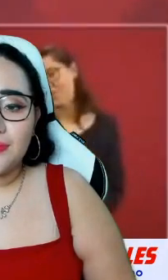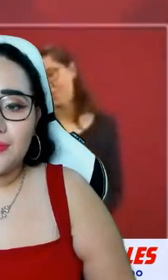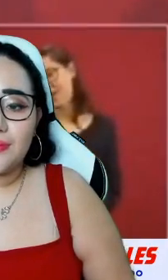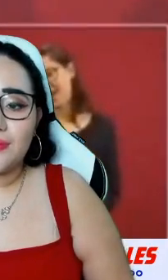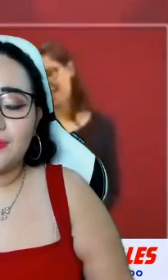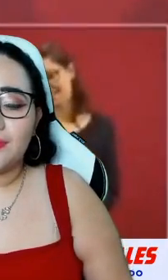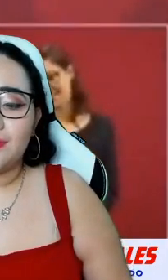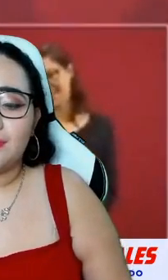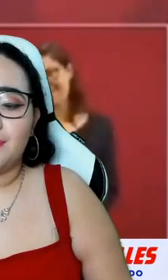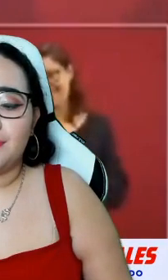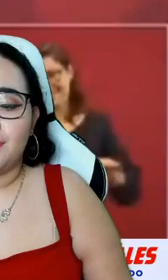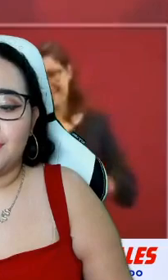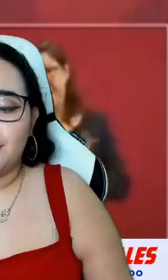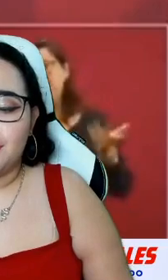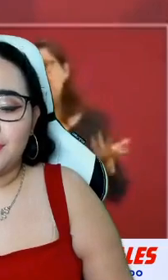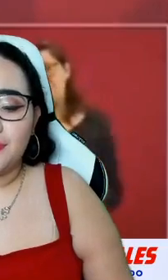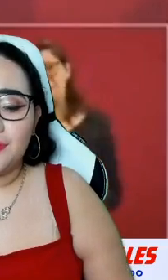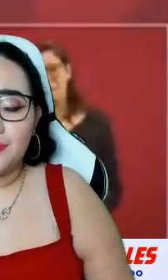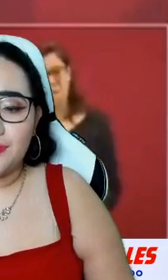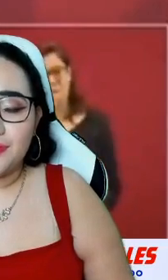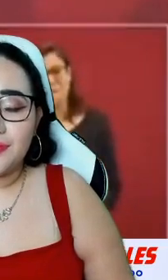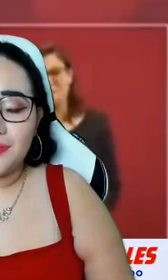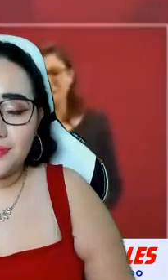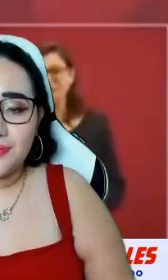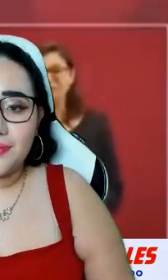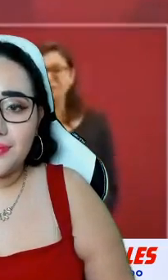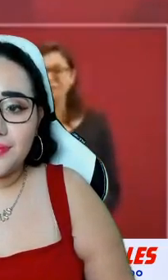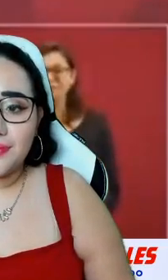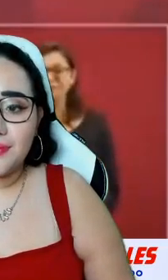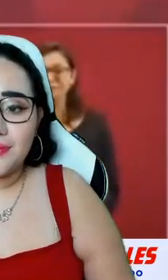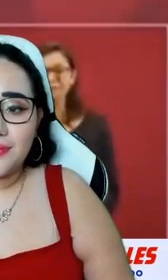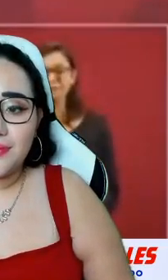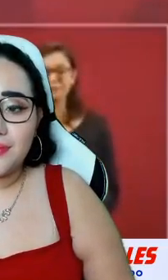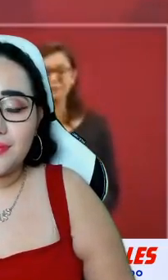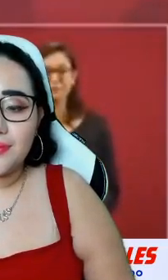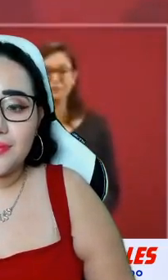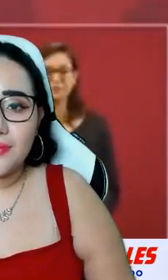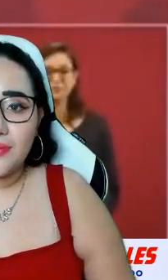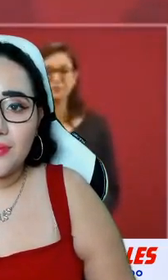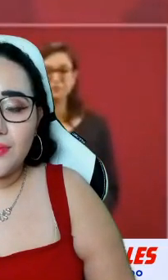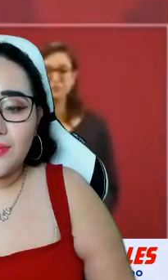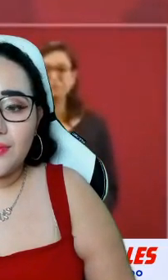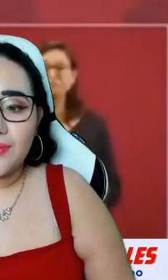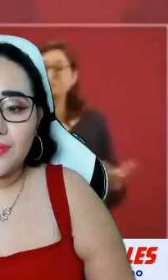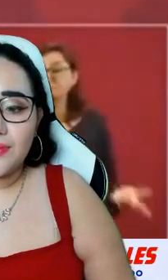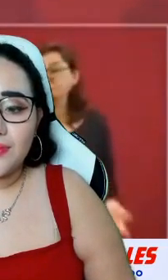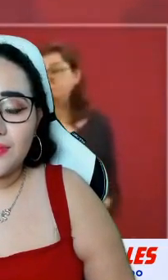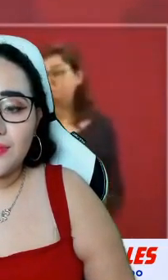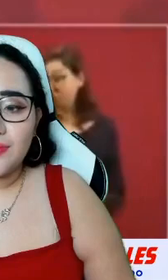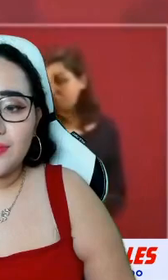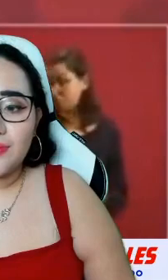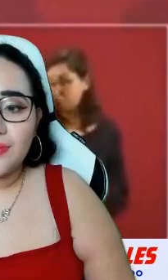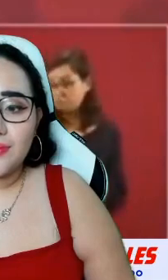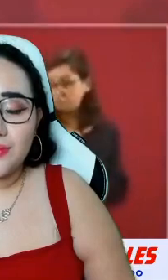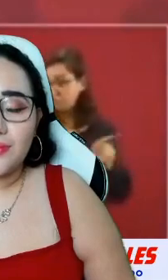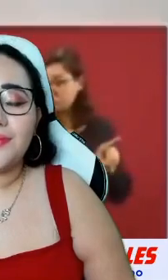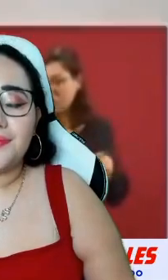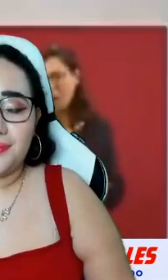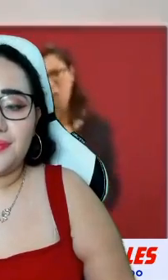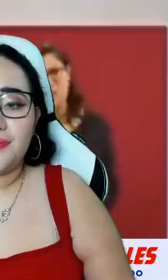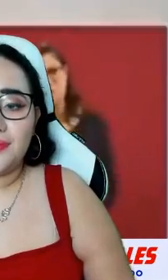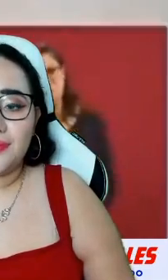y qué bueno que éste haya puntos de vista distintos